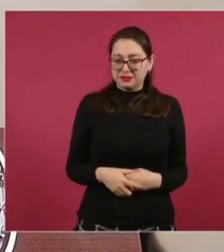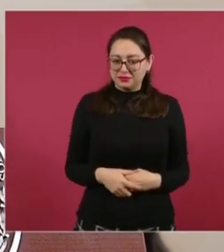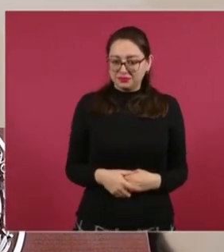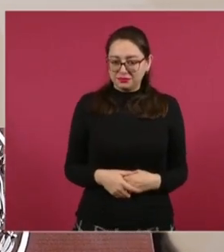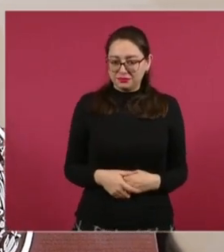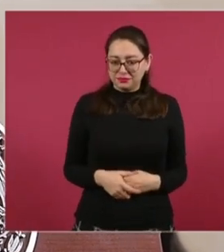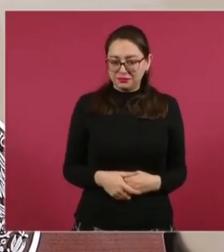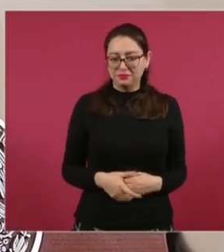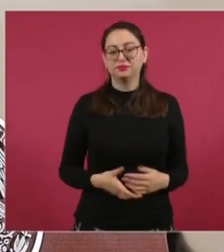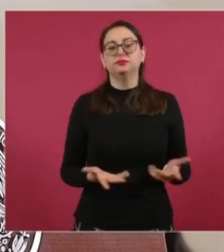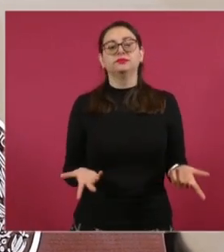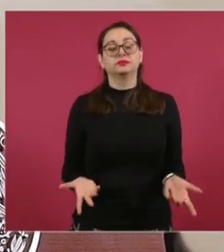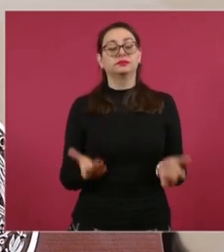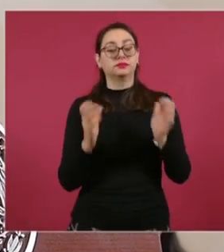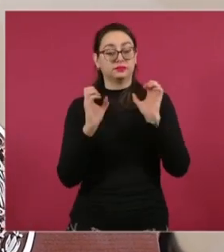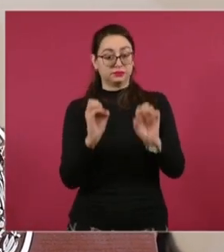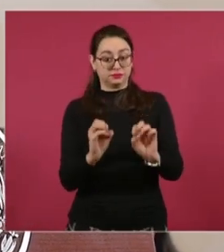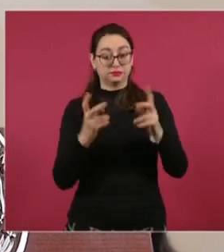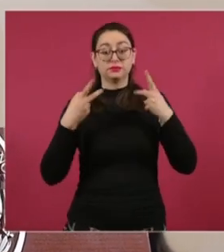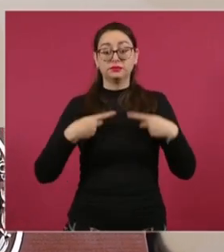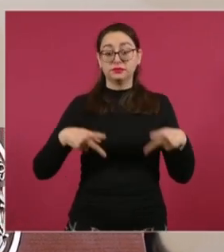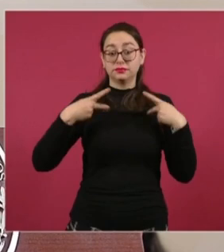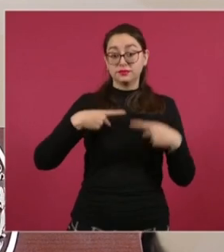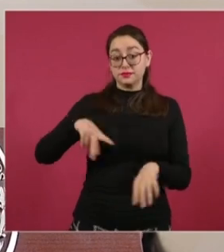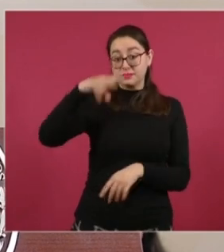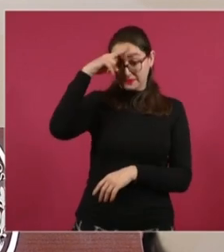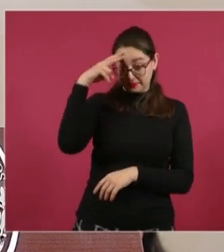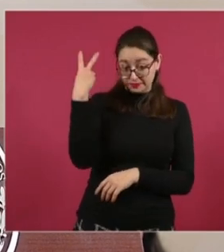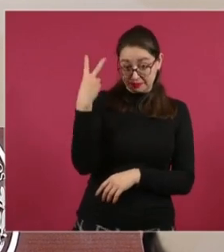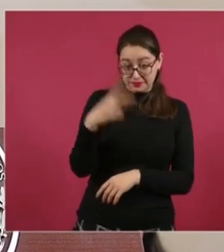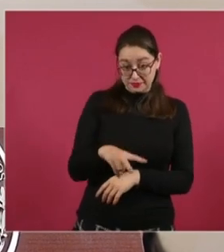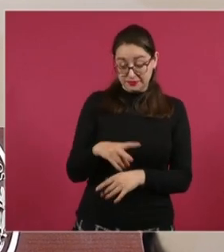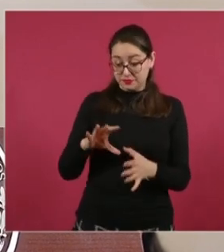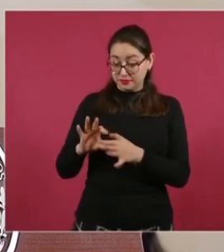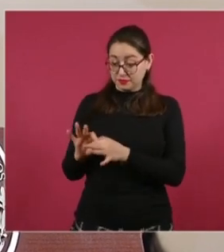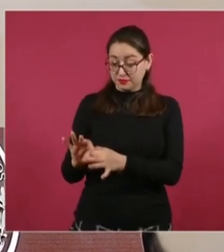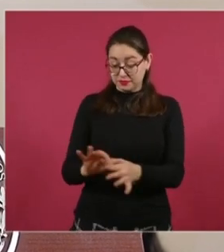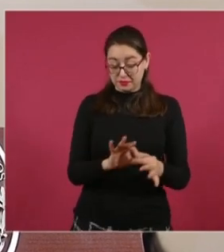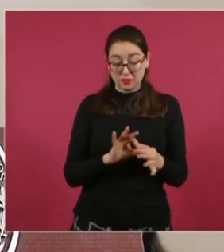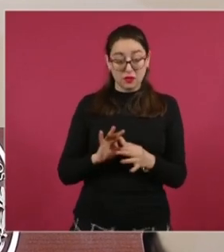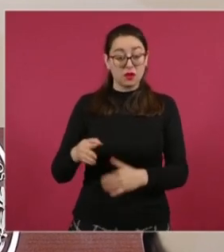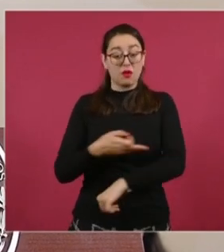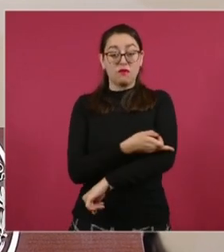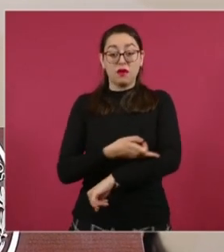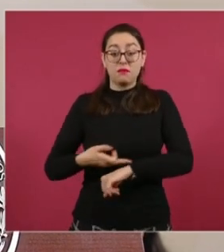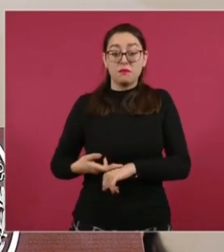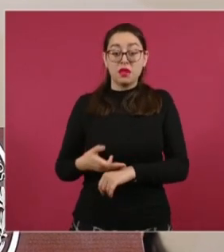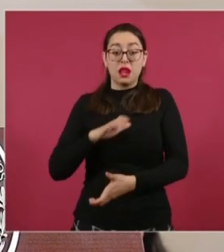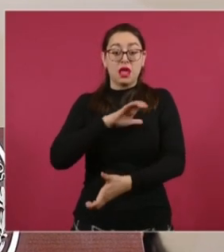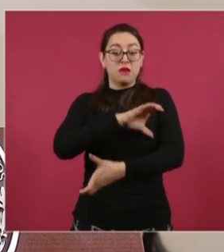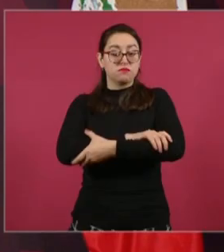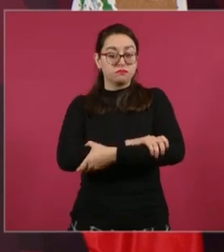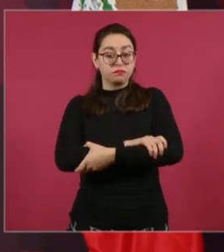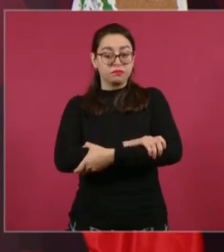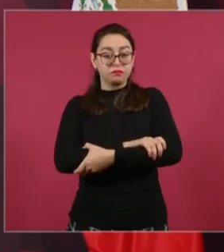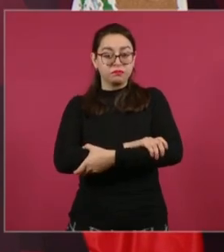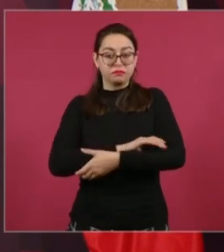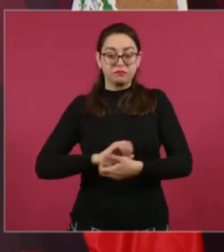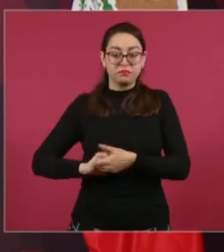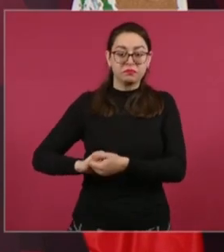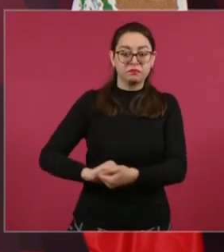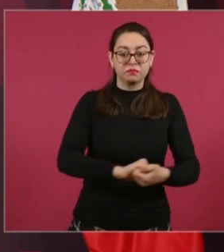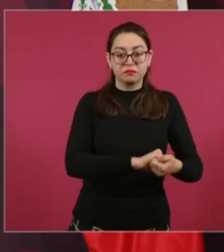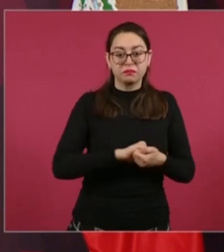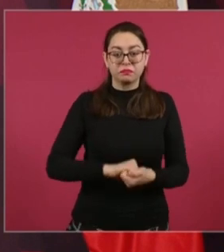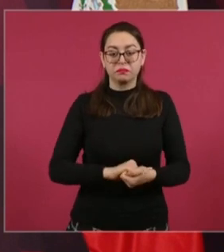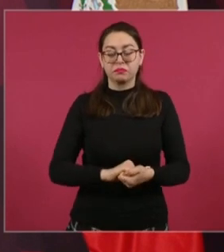es fraterna y no se